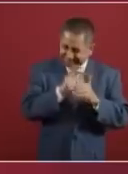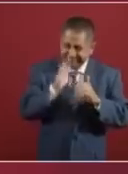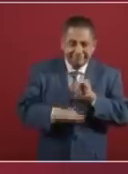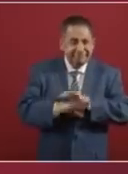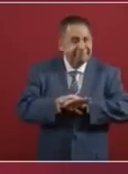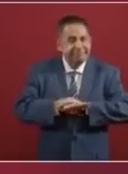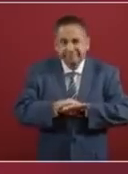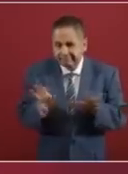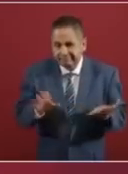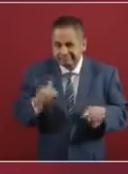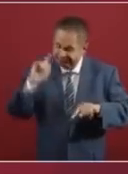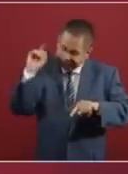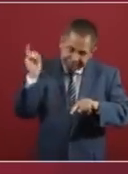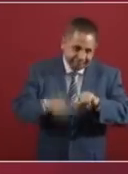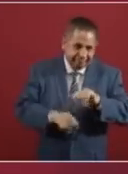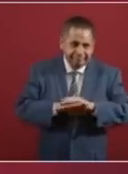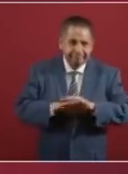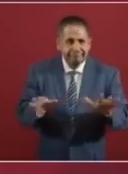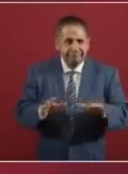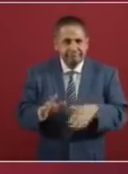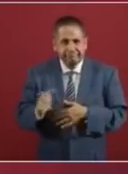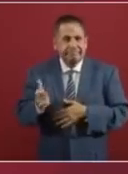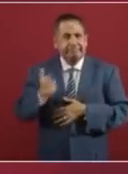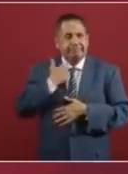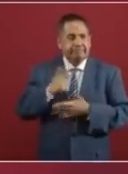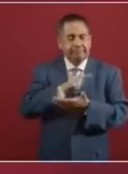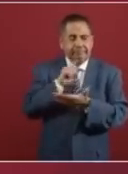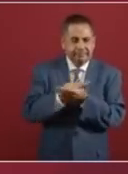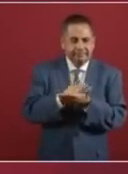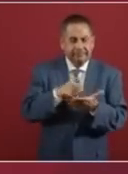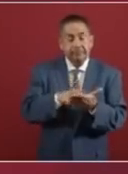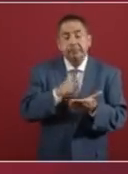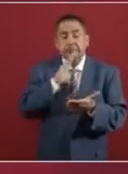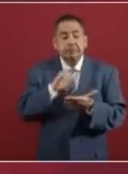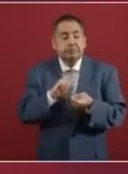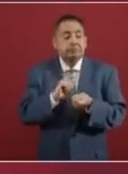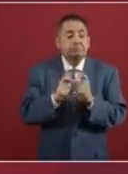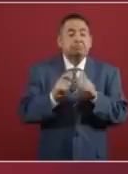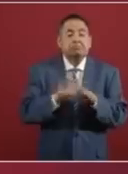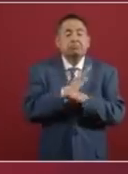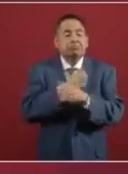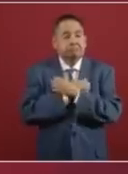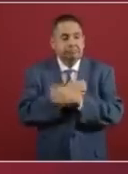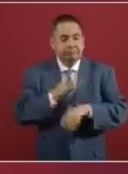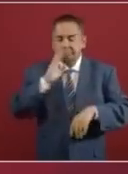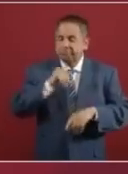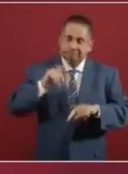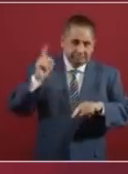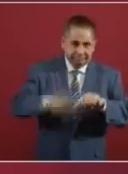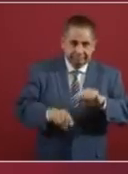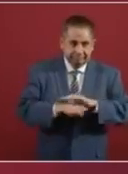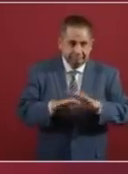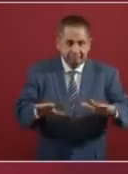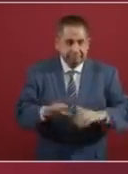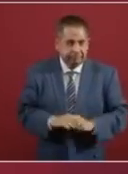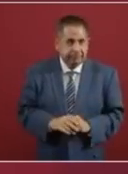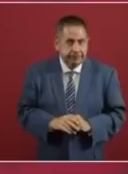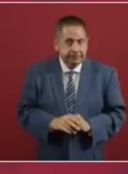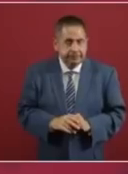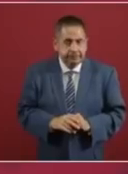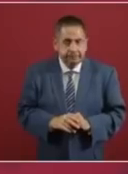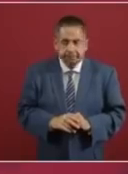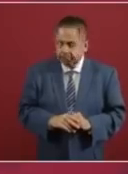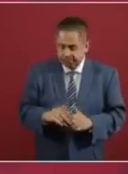de la mal llamada reforma educativa. El jefe del Ejecutivo aseguró que